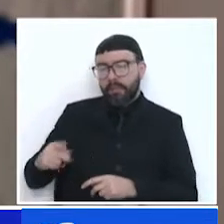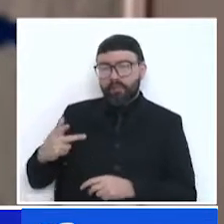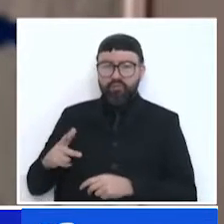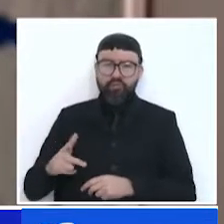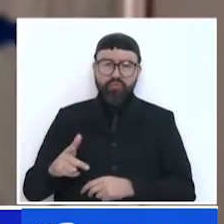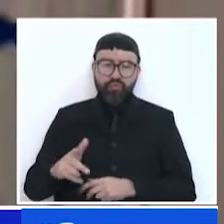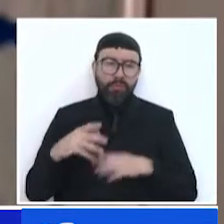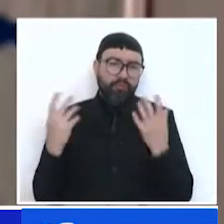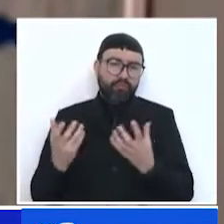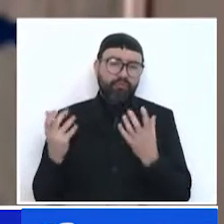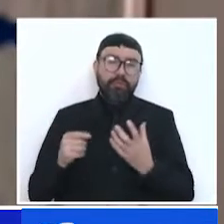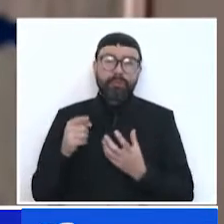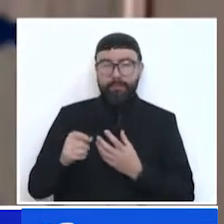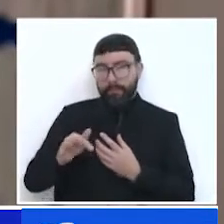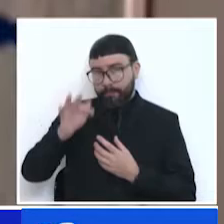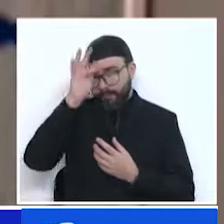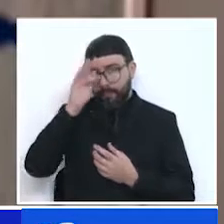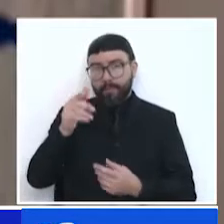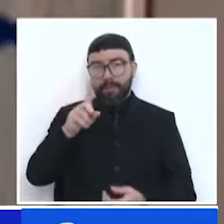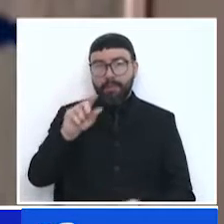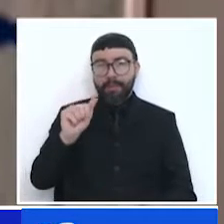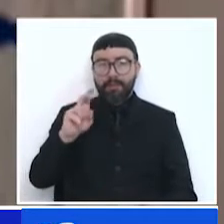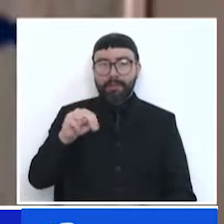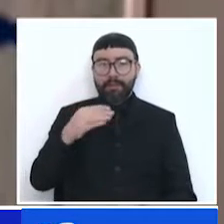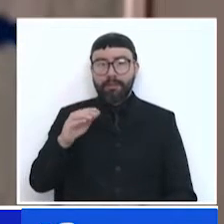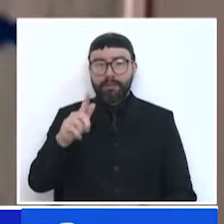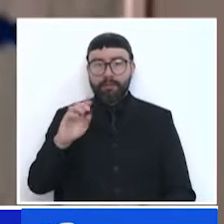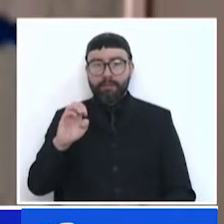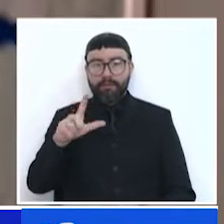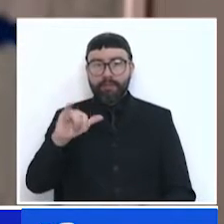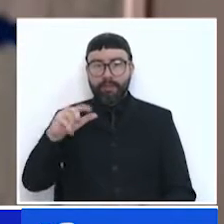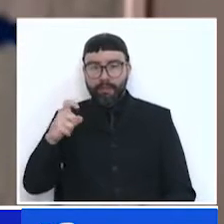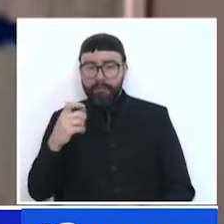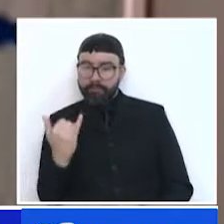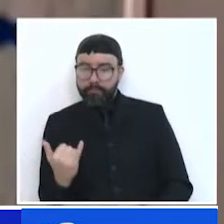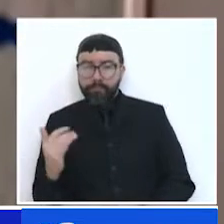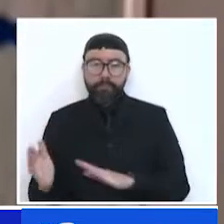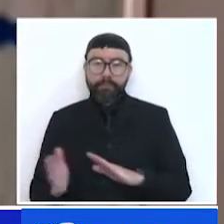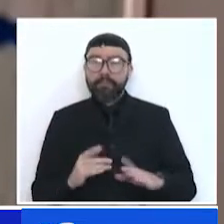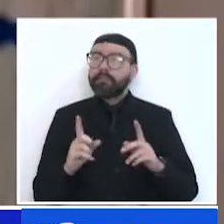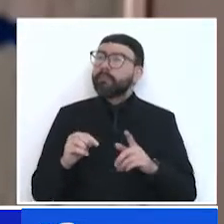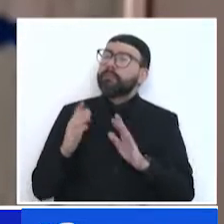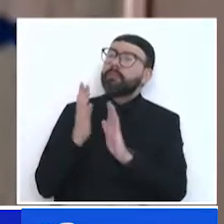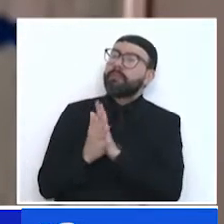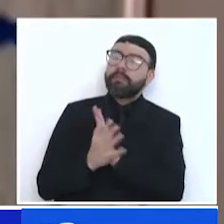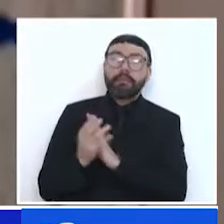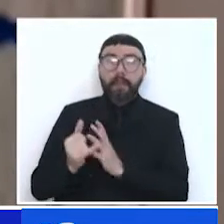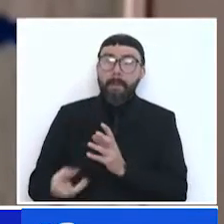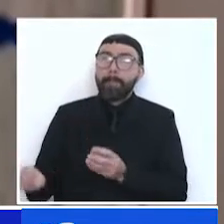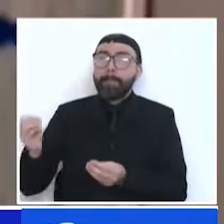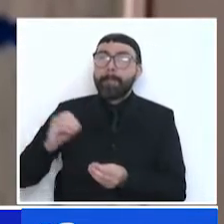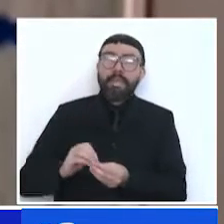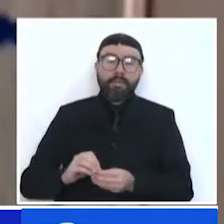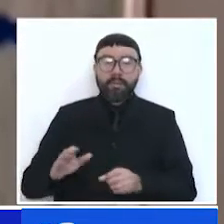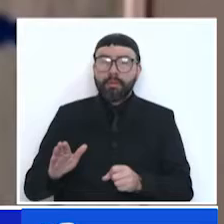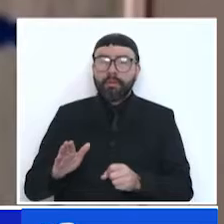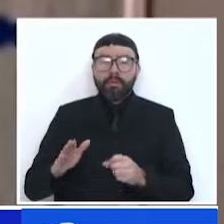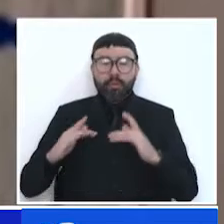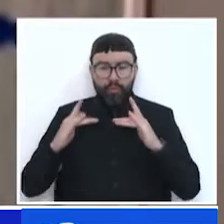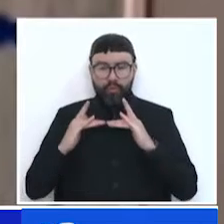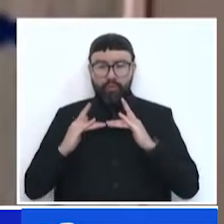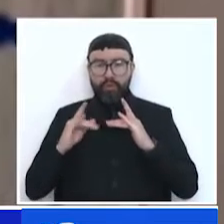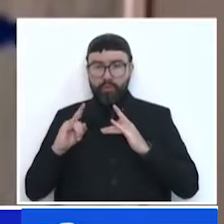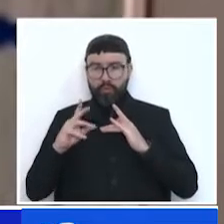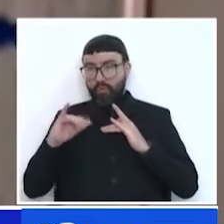de ese Hospital San Félix de La Dorada. También estuvimos hablando de incrementar el número de camas de UCI en 4,